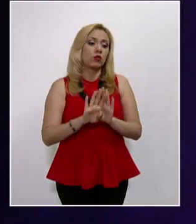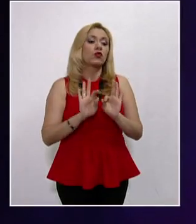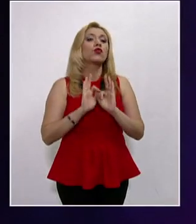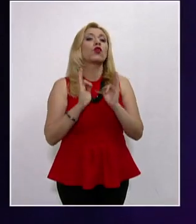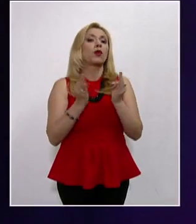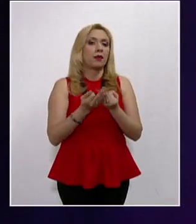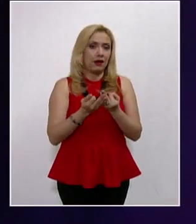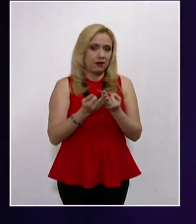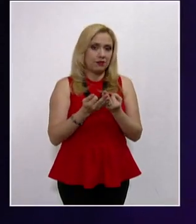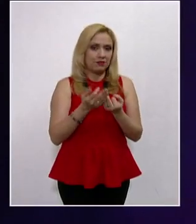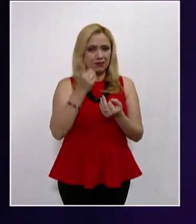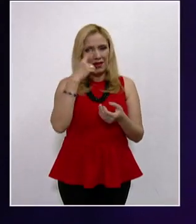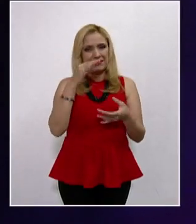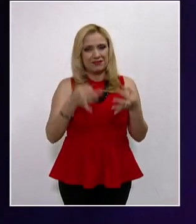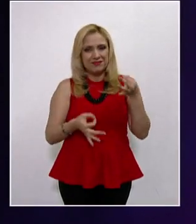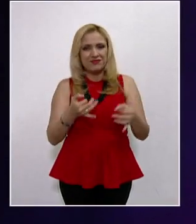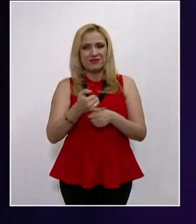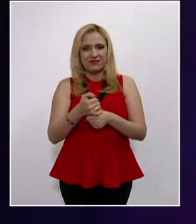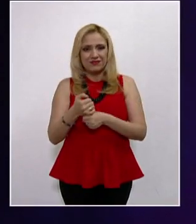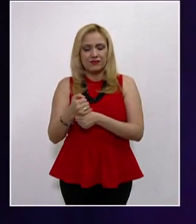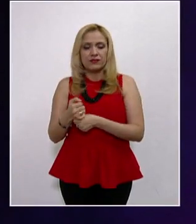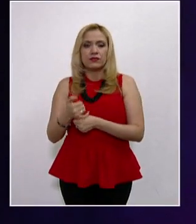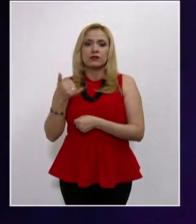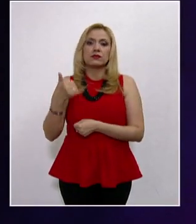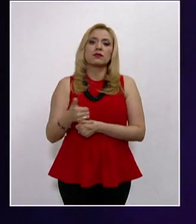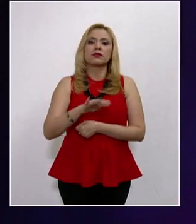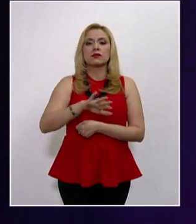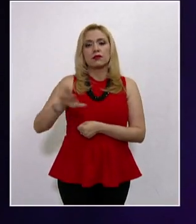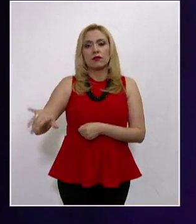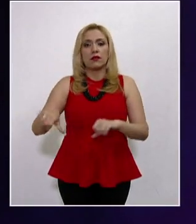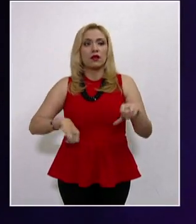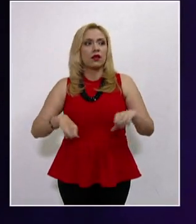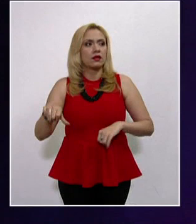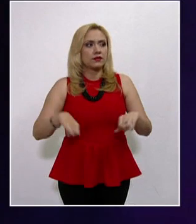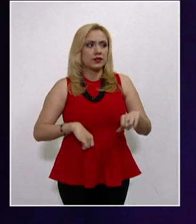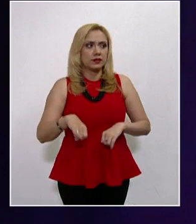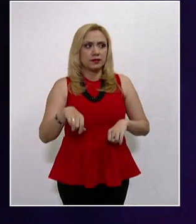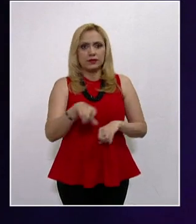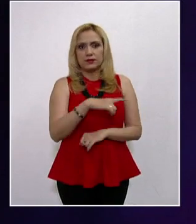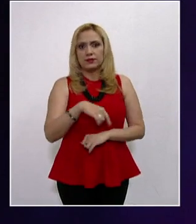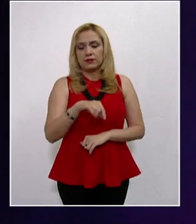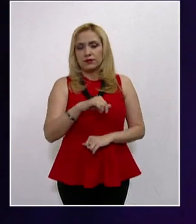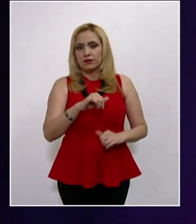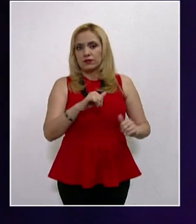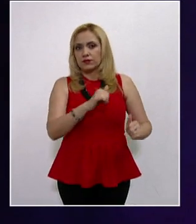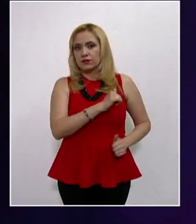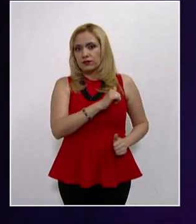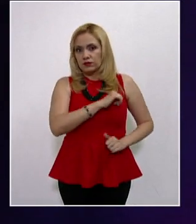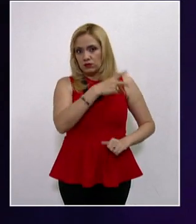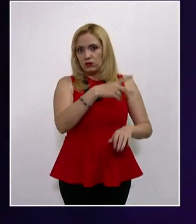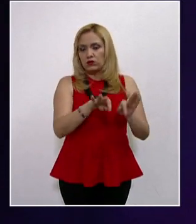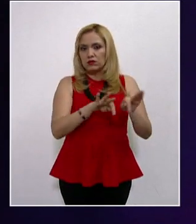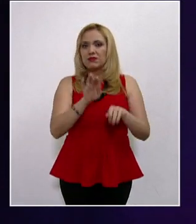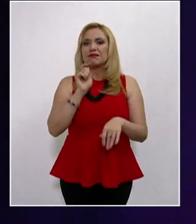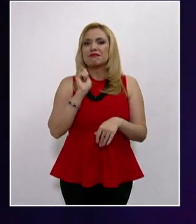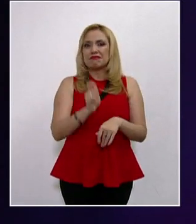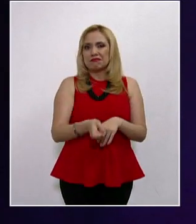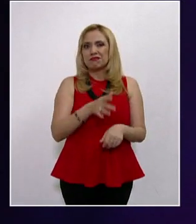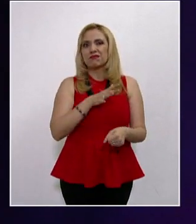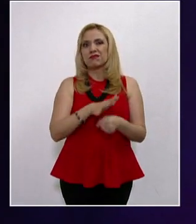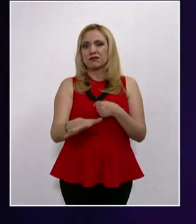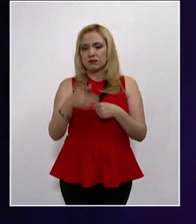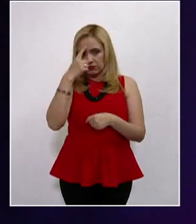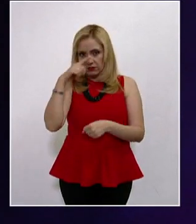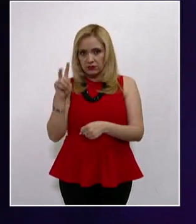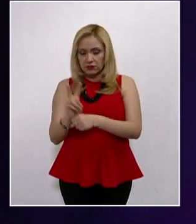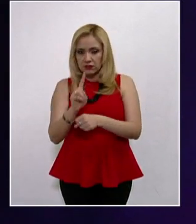las funciones que tienen que ver con, bueno, las actividades que realizan Fuerzas Armadas en tareas